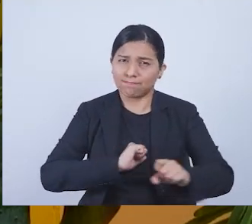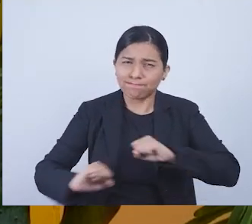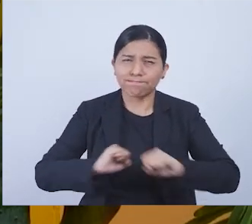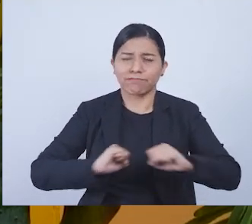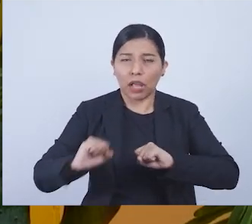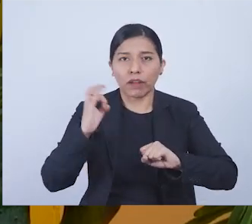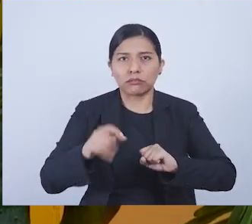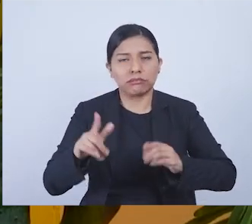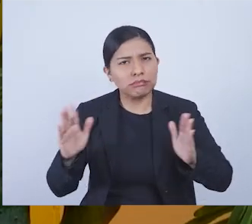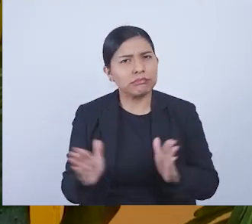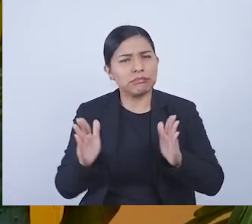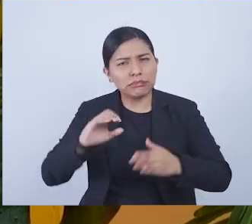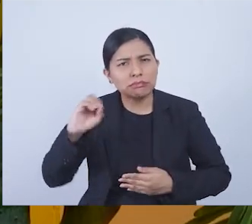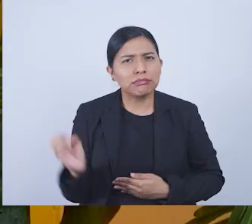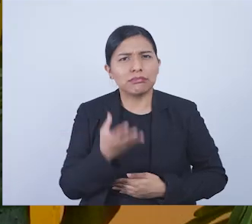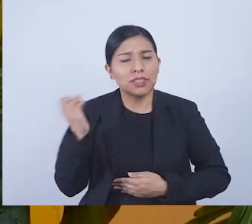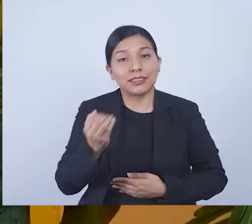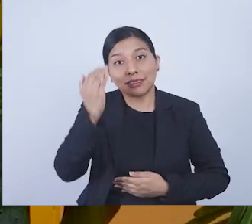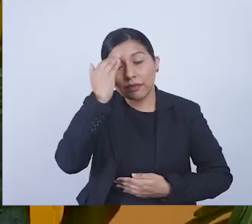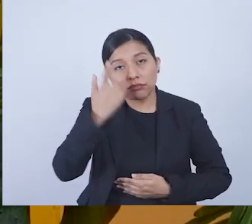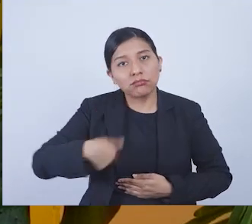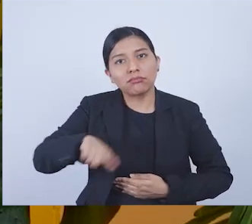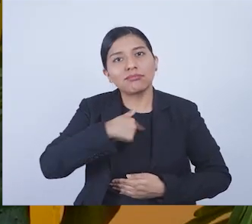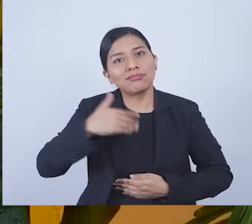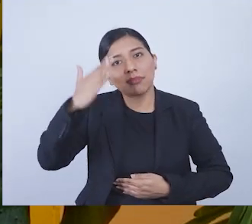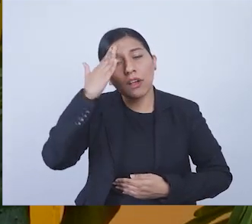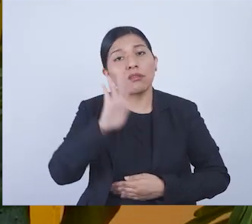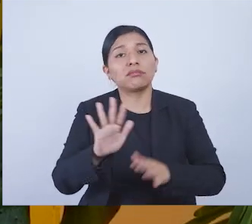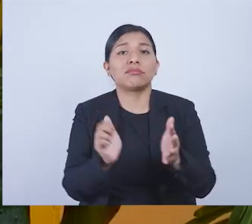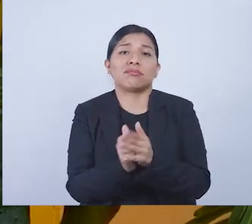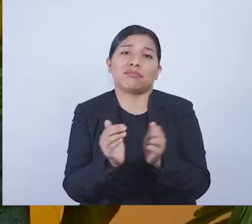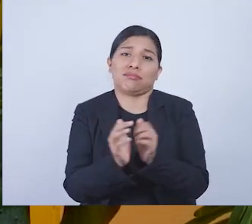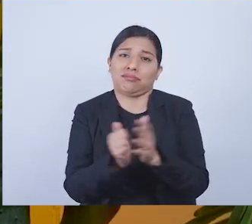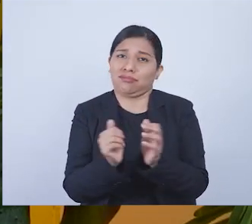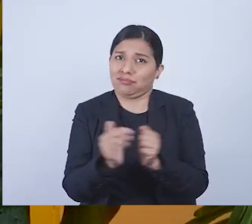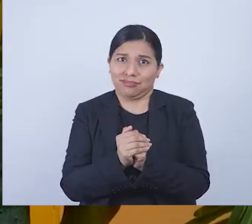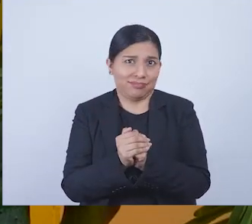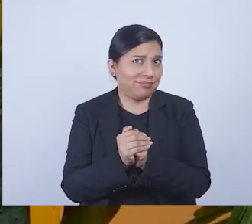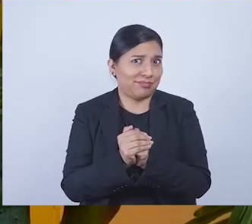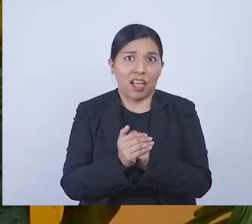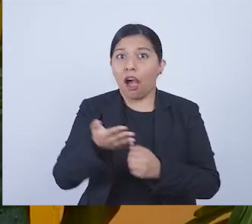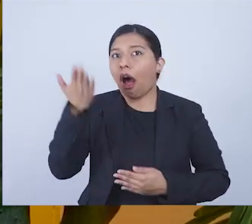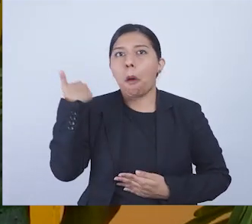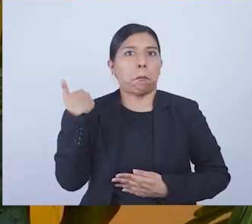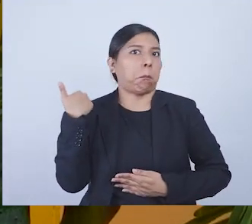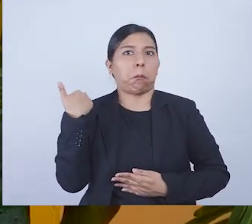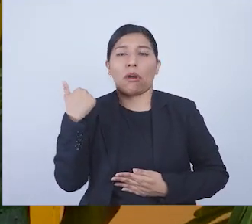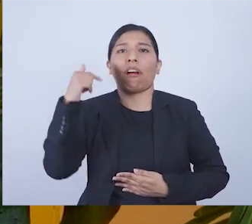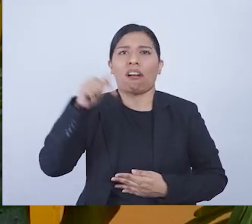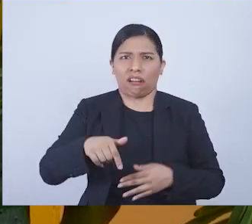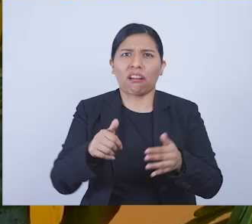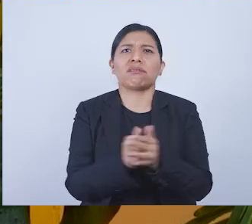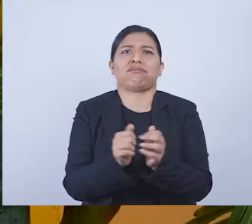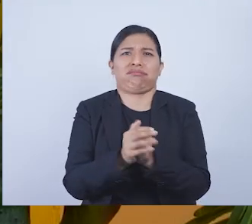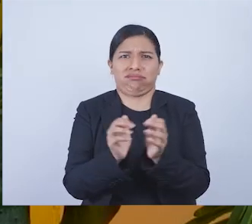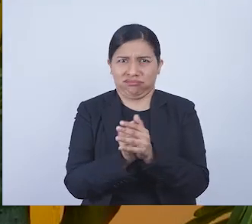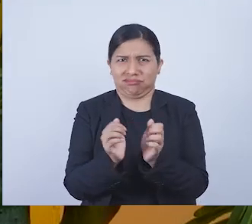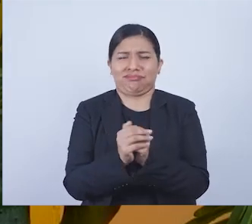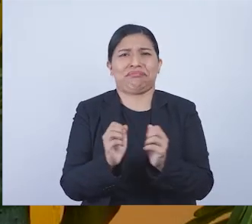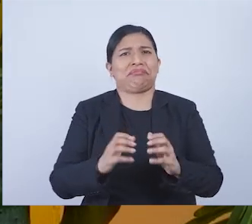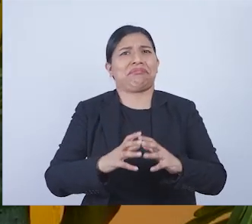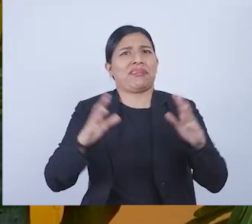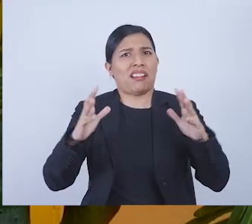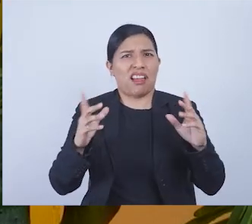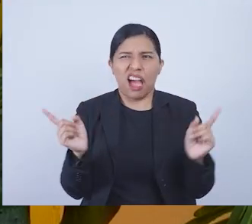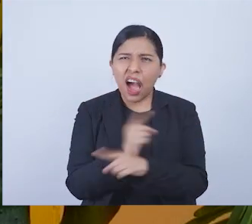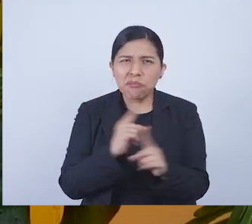tendencias modernas que hay, sabiendo que nos enfrentamos a problemas que no habían existido antes en la humanidad, y también que tenemos que